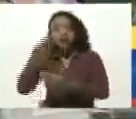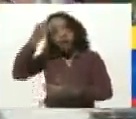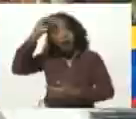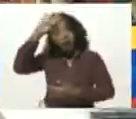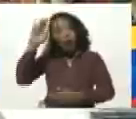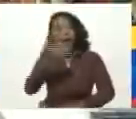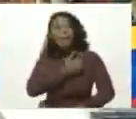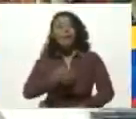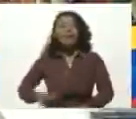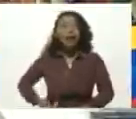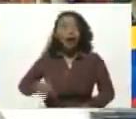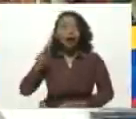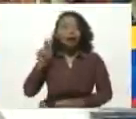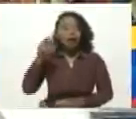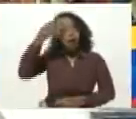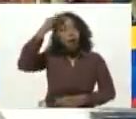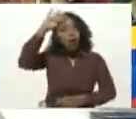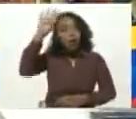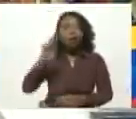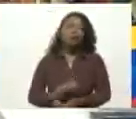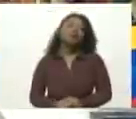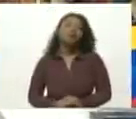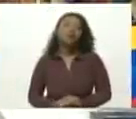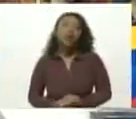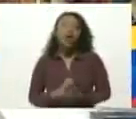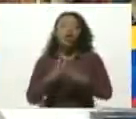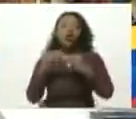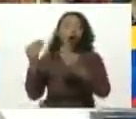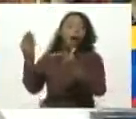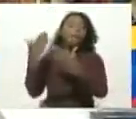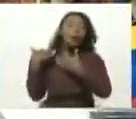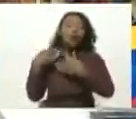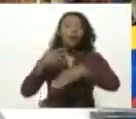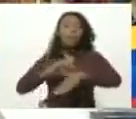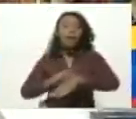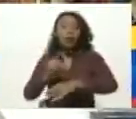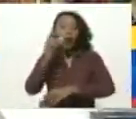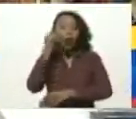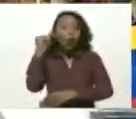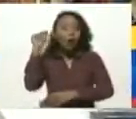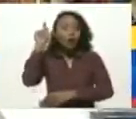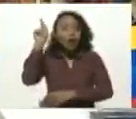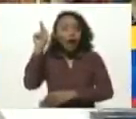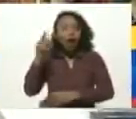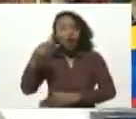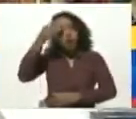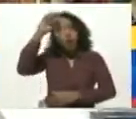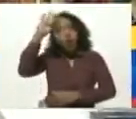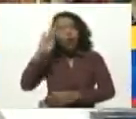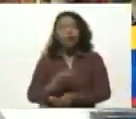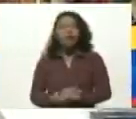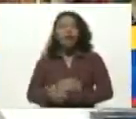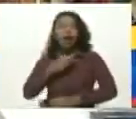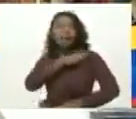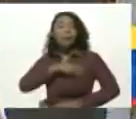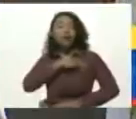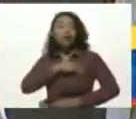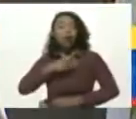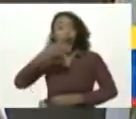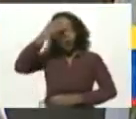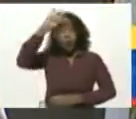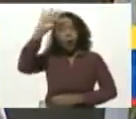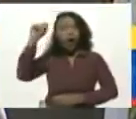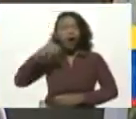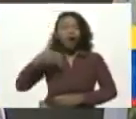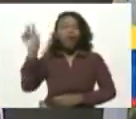al presidente Díaz-Canel, todo el apoyo de los médicos, médicas de Cuba, de la misión cubana en